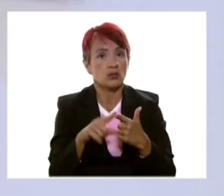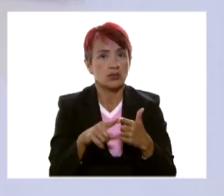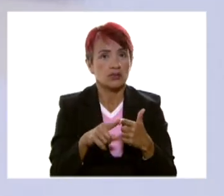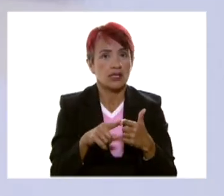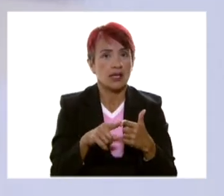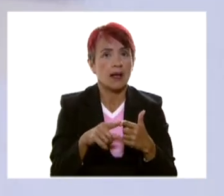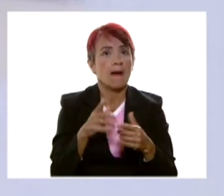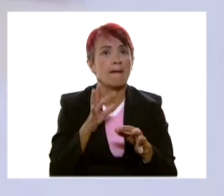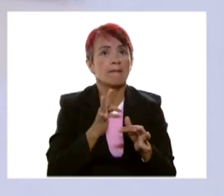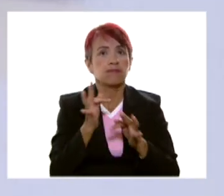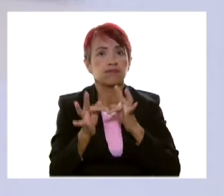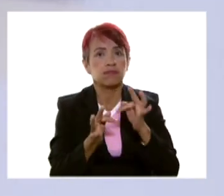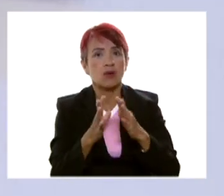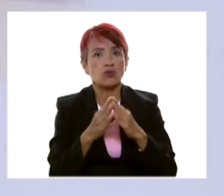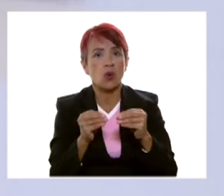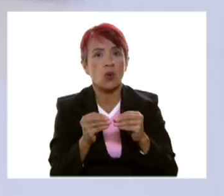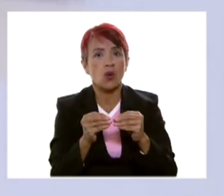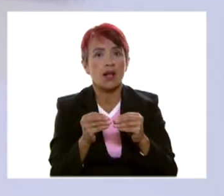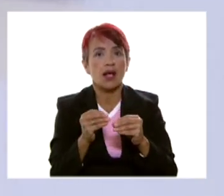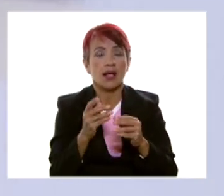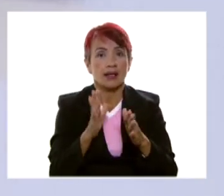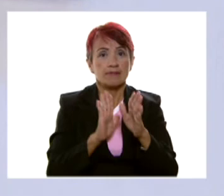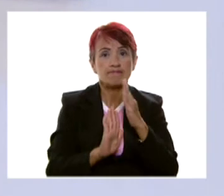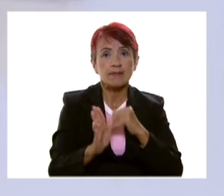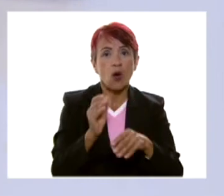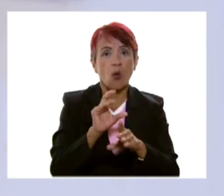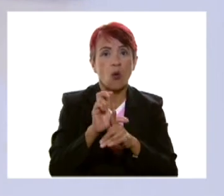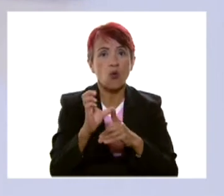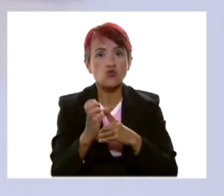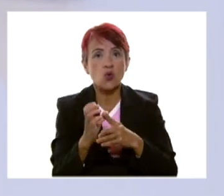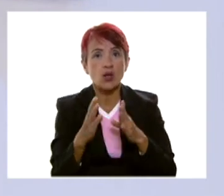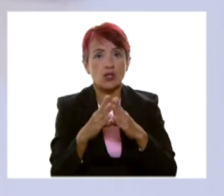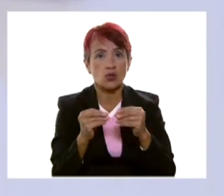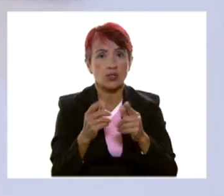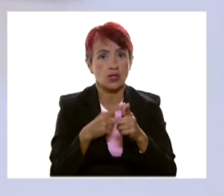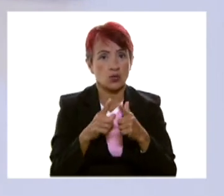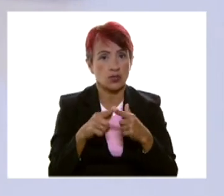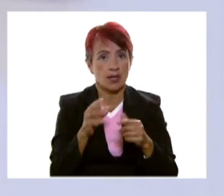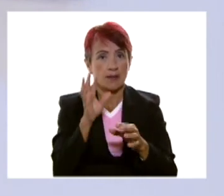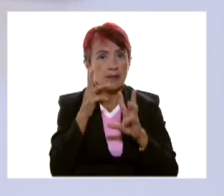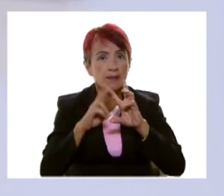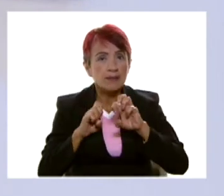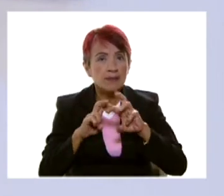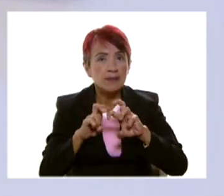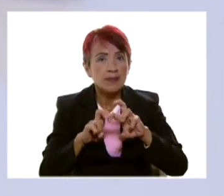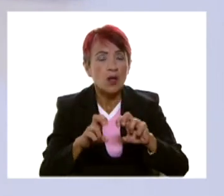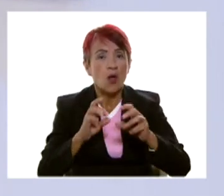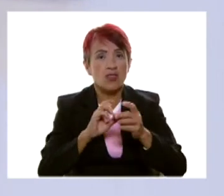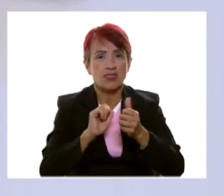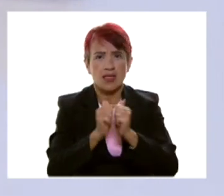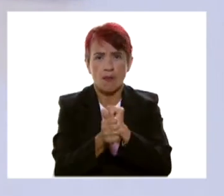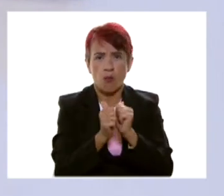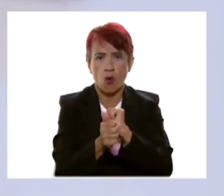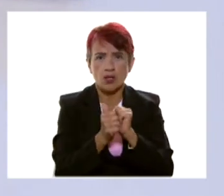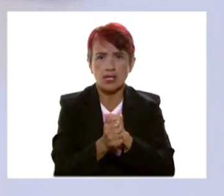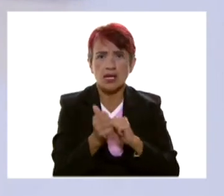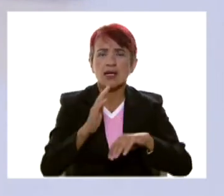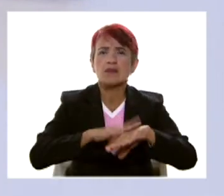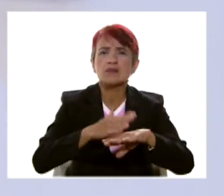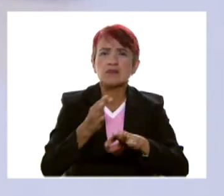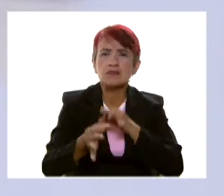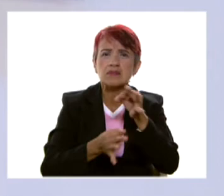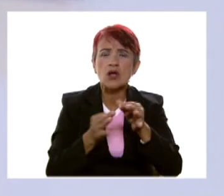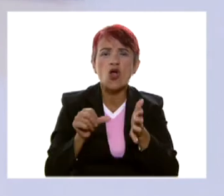la transculturización. Entonces ustedes van a investigar un juego o un deporte y van a explicar en qué consiste y dónde